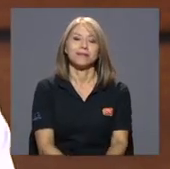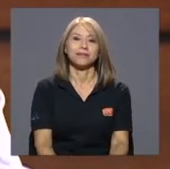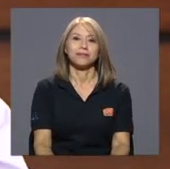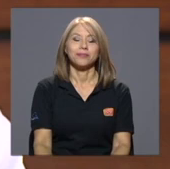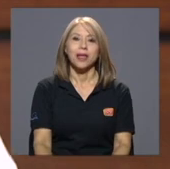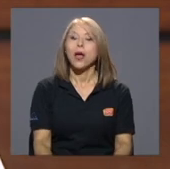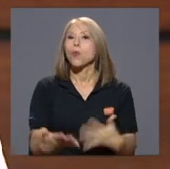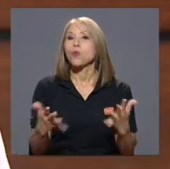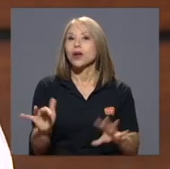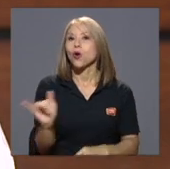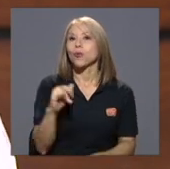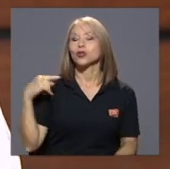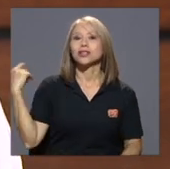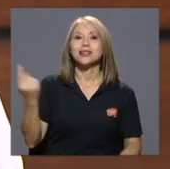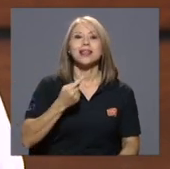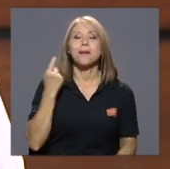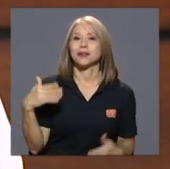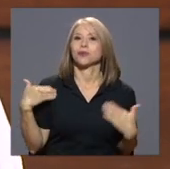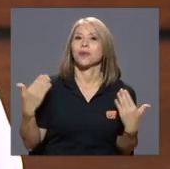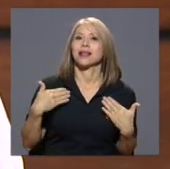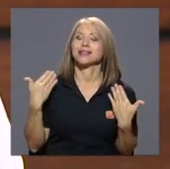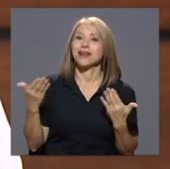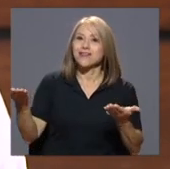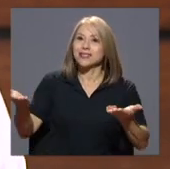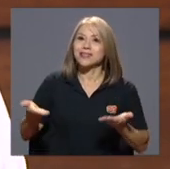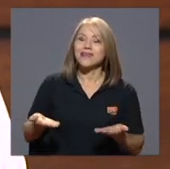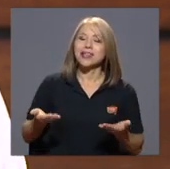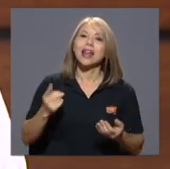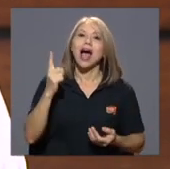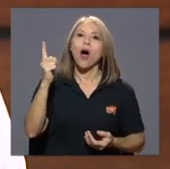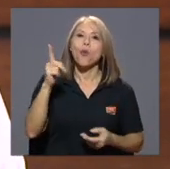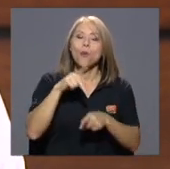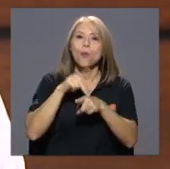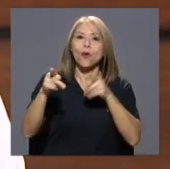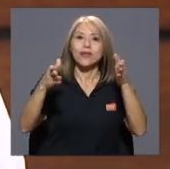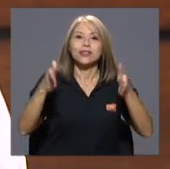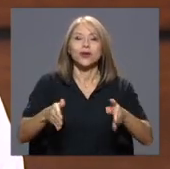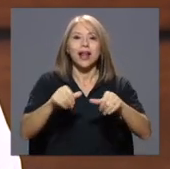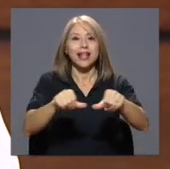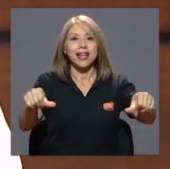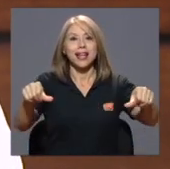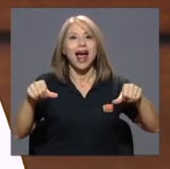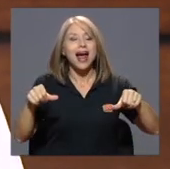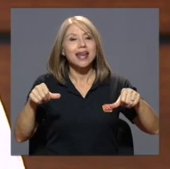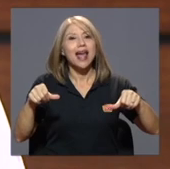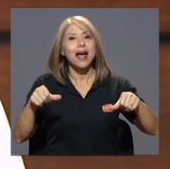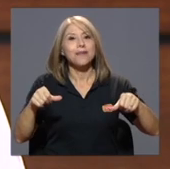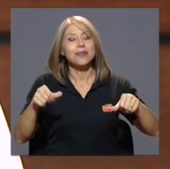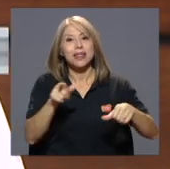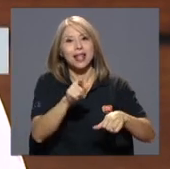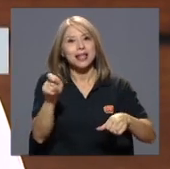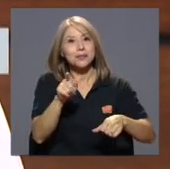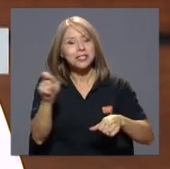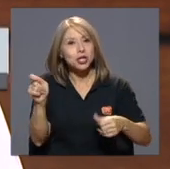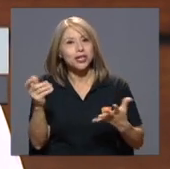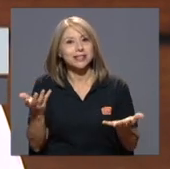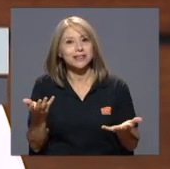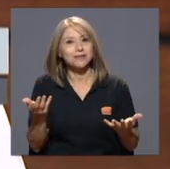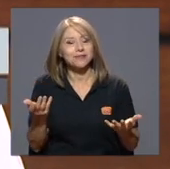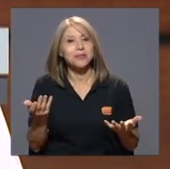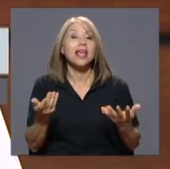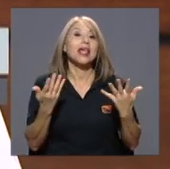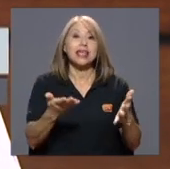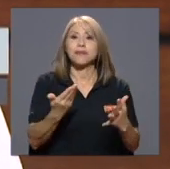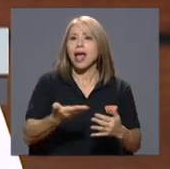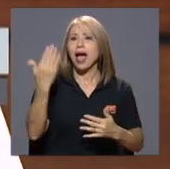Bueno, como siempre es un placer recibir a un profesional en el área, sobre todo de las pensiones, y casualmente